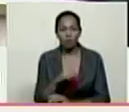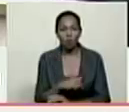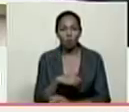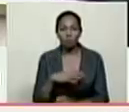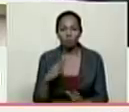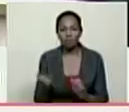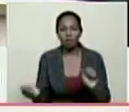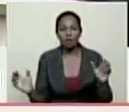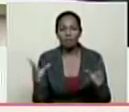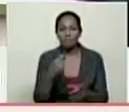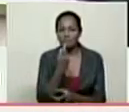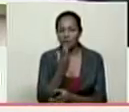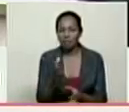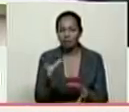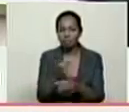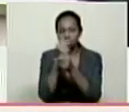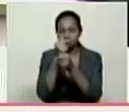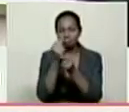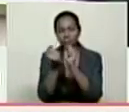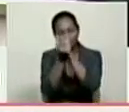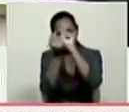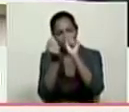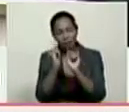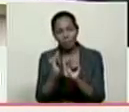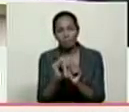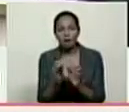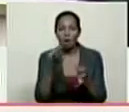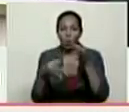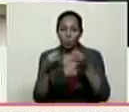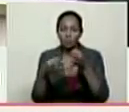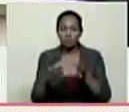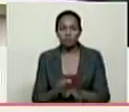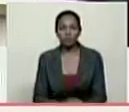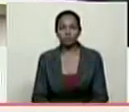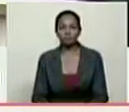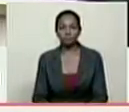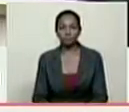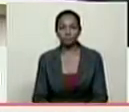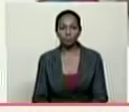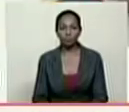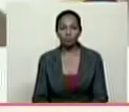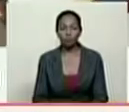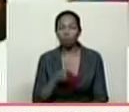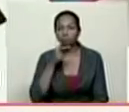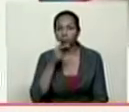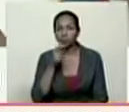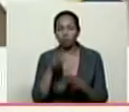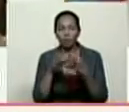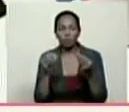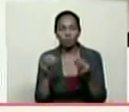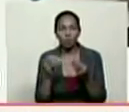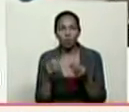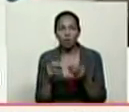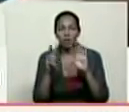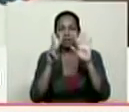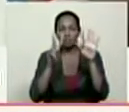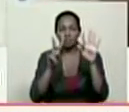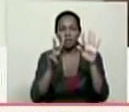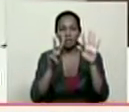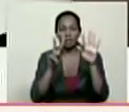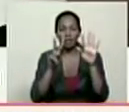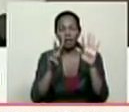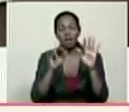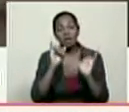capturados, atrapados y puestos a las órdenes de la justicia. Como les decía, dos grandes ataques, el ataque del 7 y el 9 de